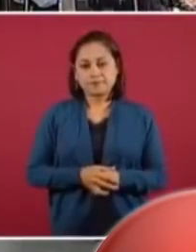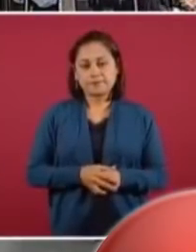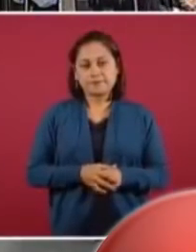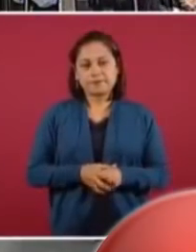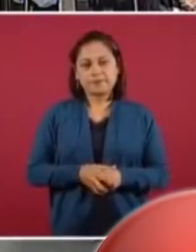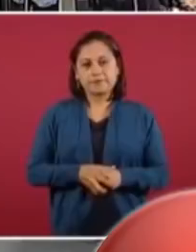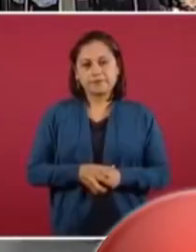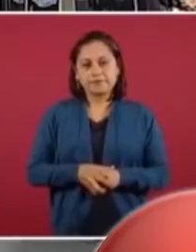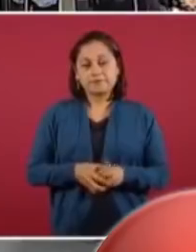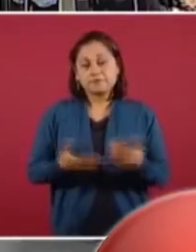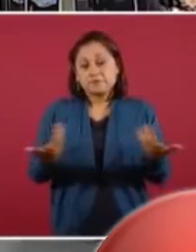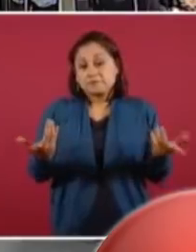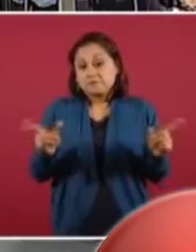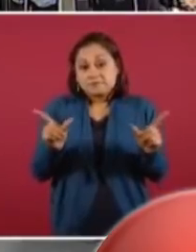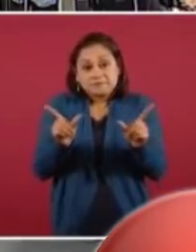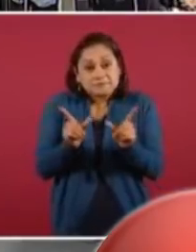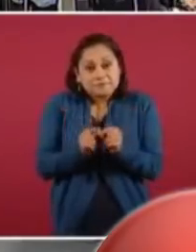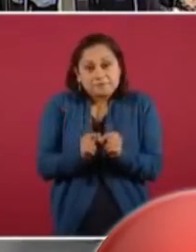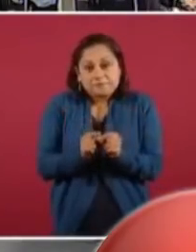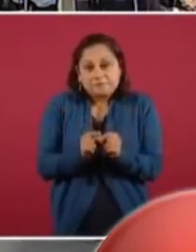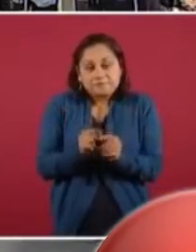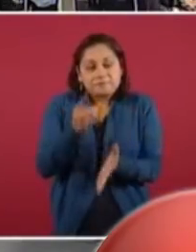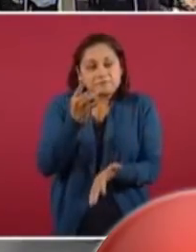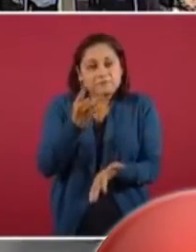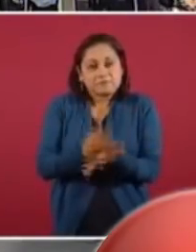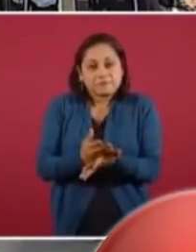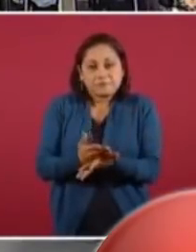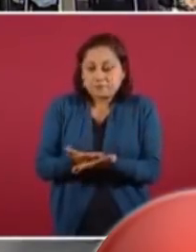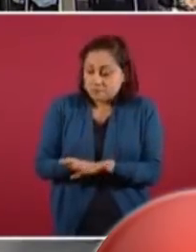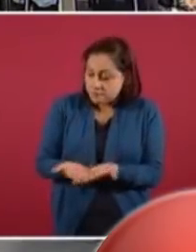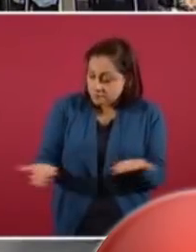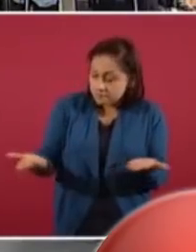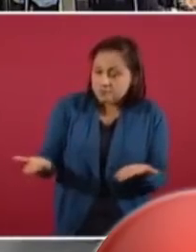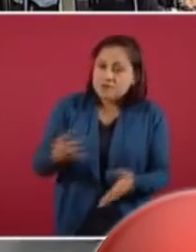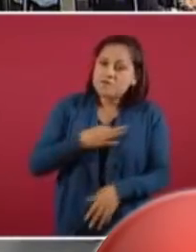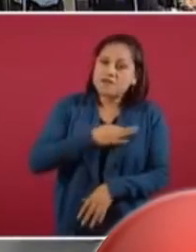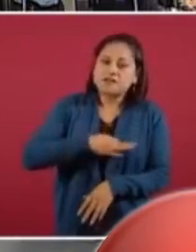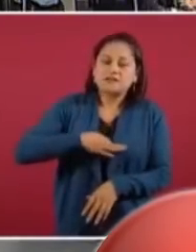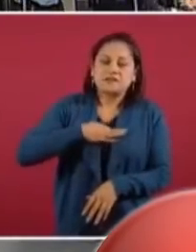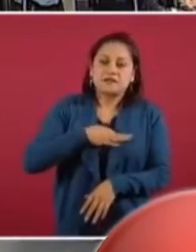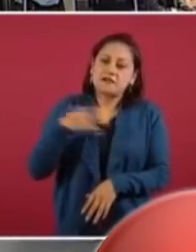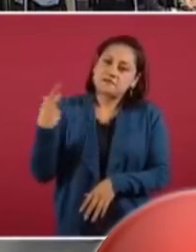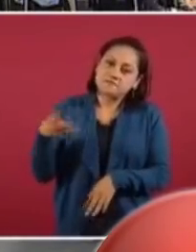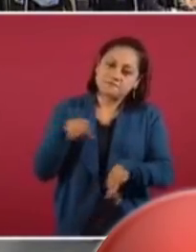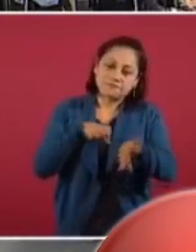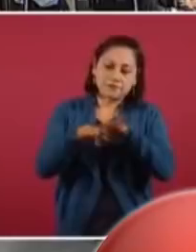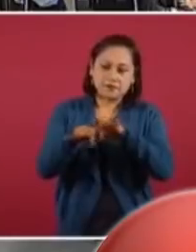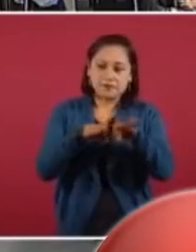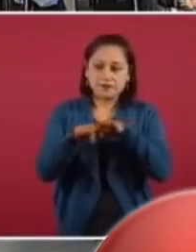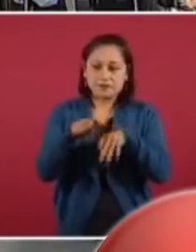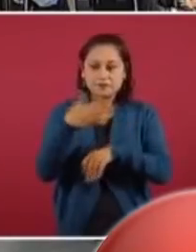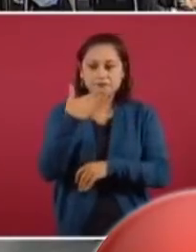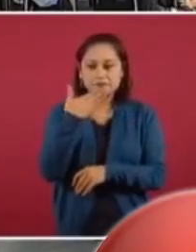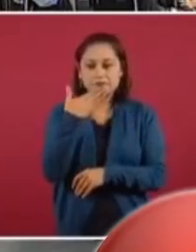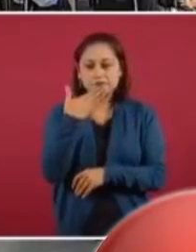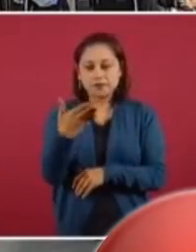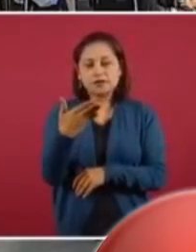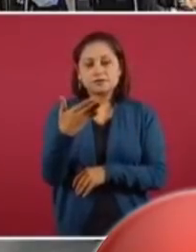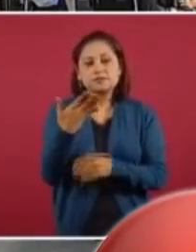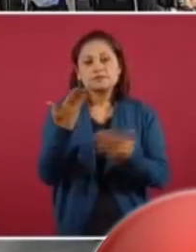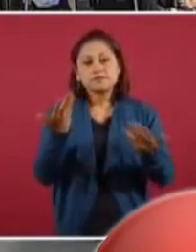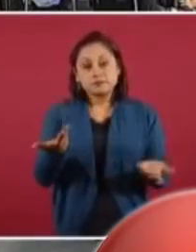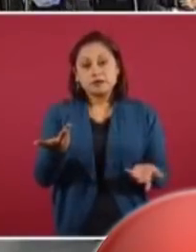Pues solo felicitarles por el trabajo que se está haciendo y al que debemos, como aquí se